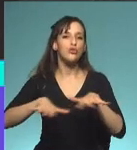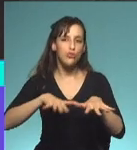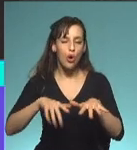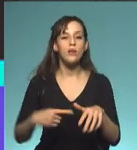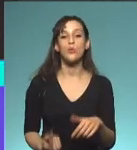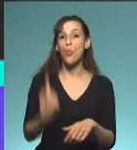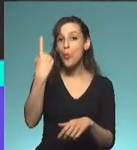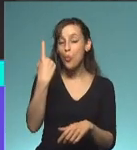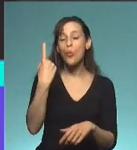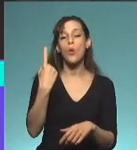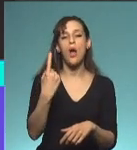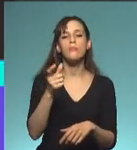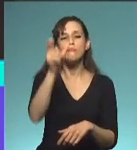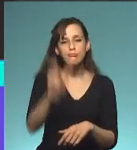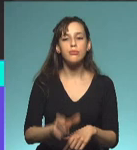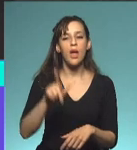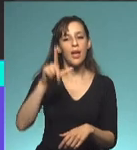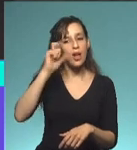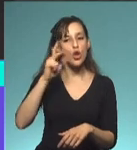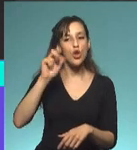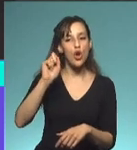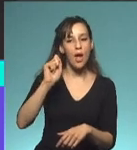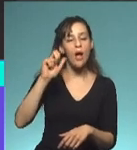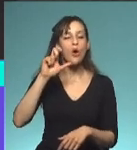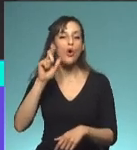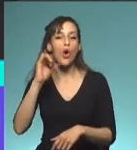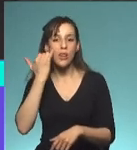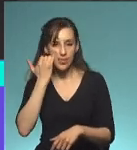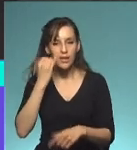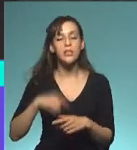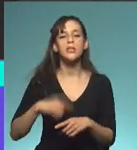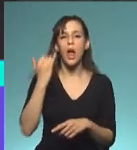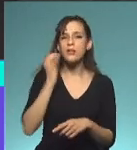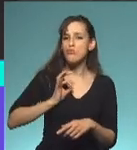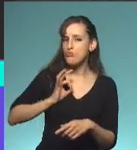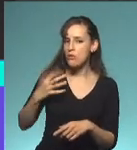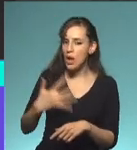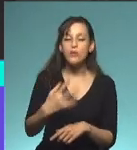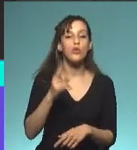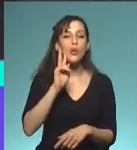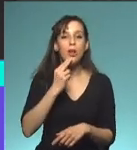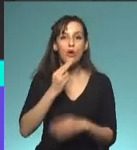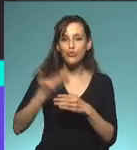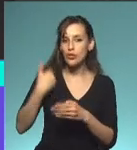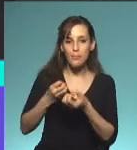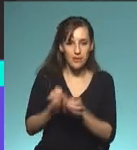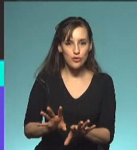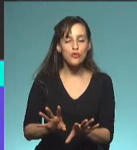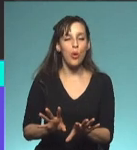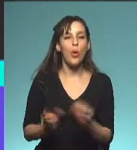por protagonista a Eleonora Gioldi, quien está haciendo desde hace muchos años. En el 2011 empezó con Guerreras, con una manera